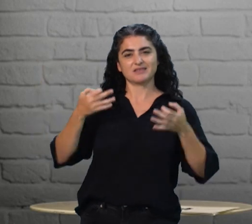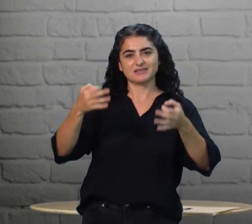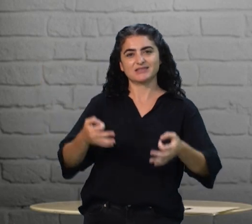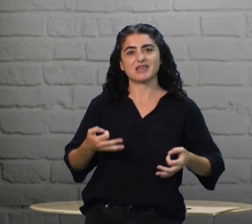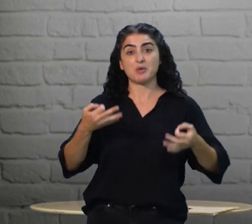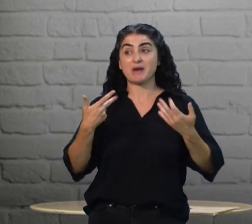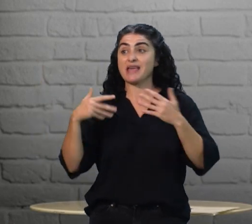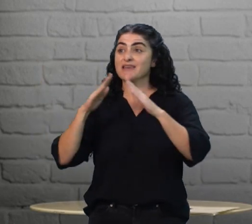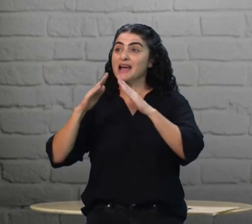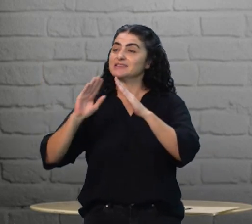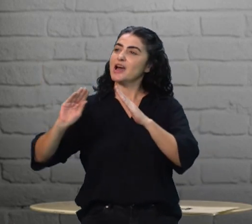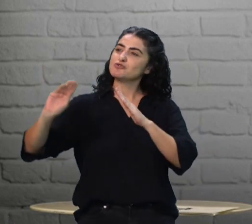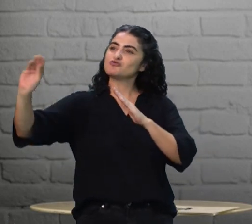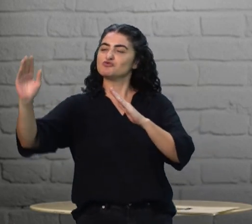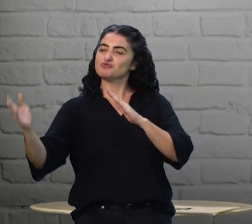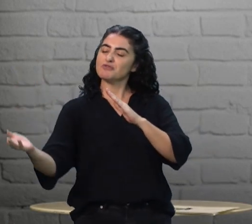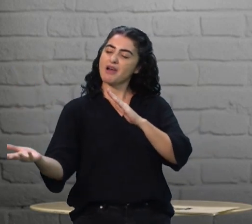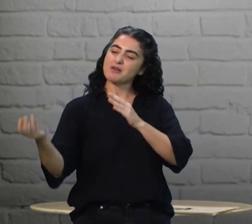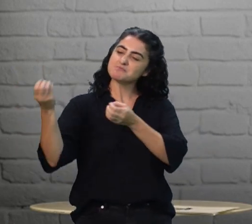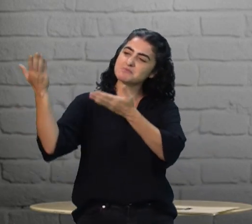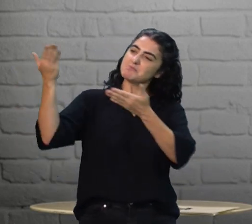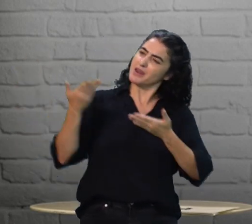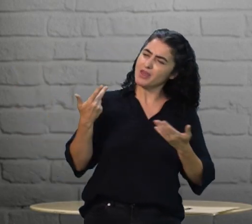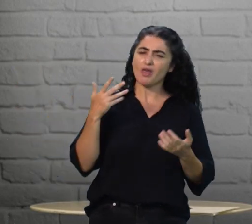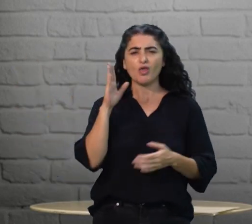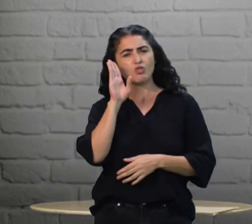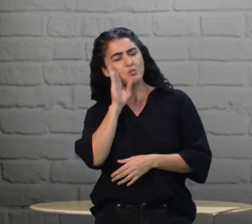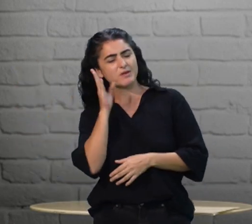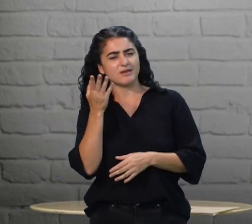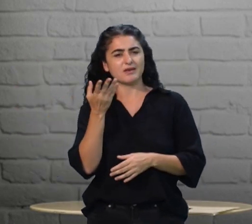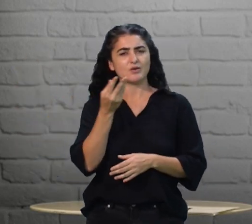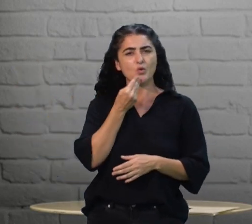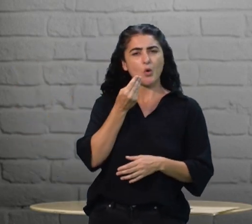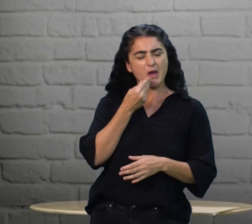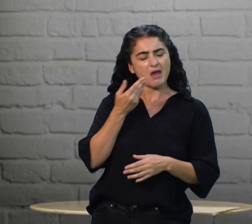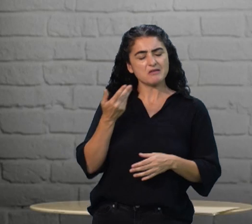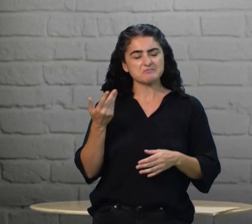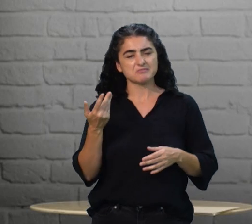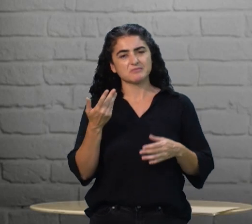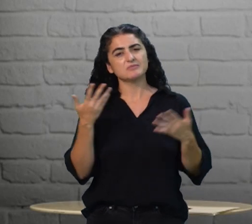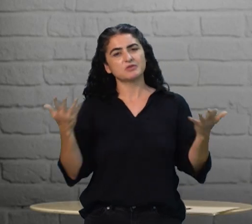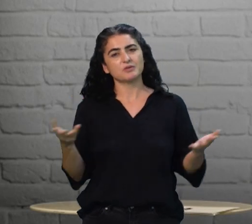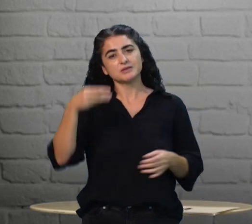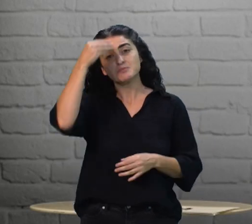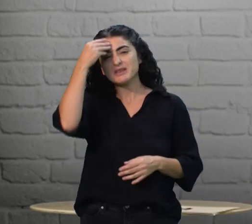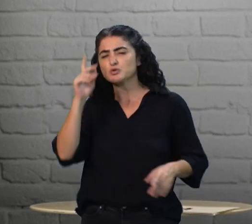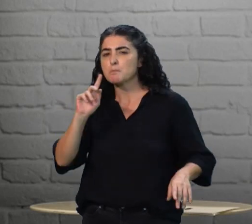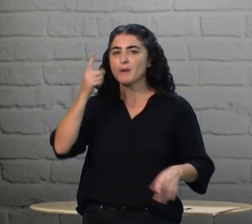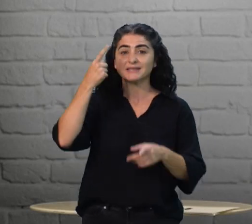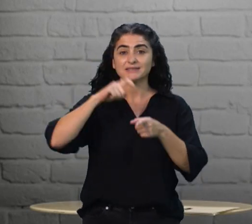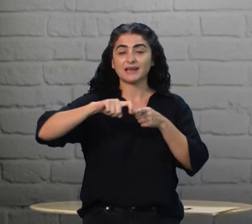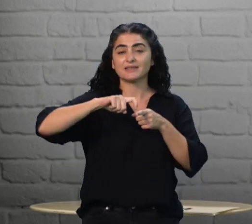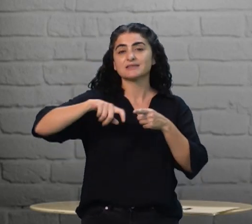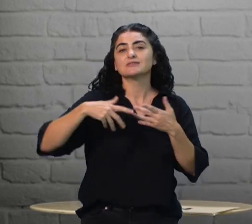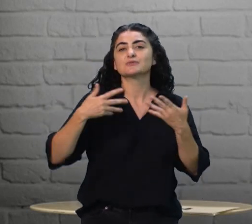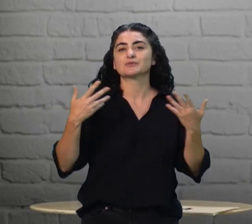de uno es la casa donde pueden dormir donde puedes comer donde puedes estar Entonces yo creo que lo más característico sería